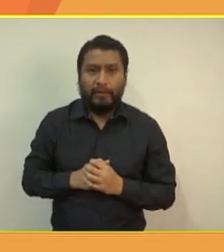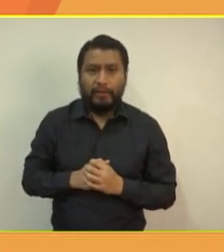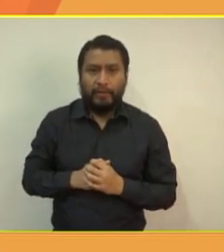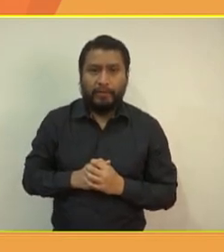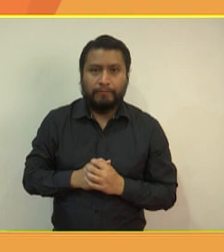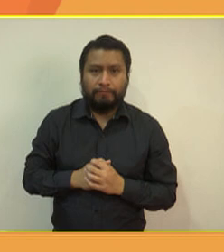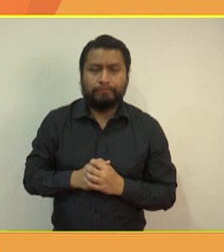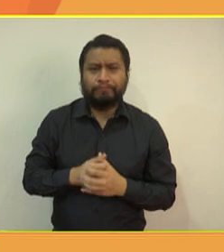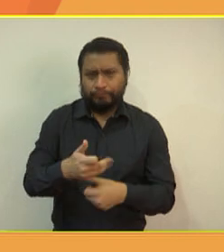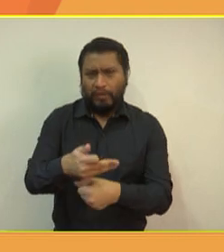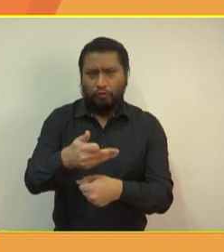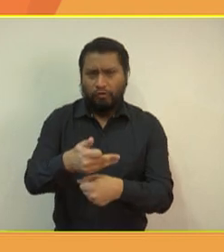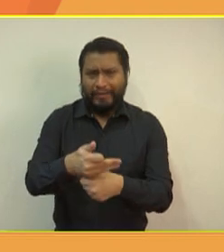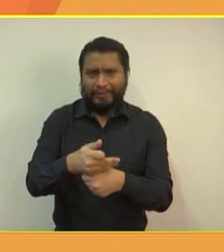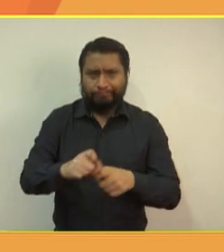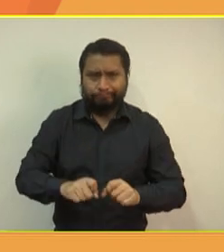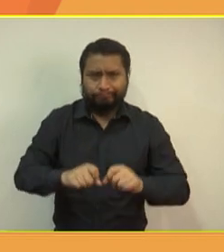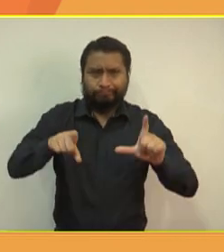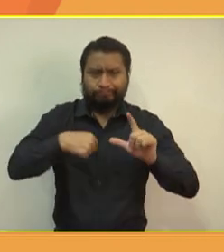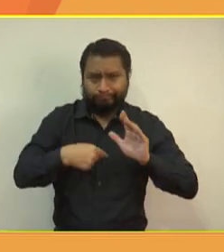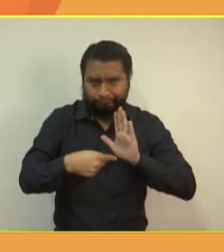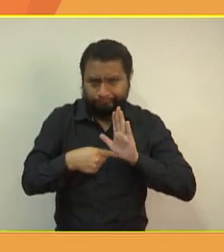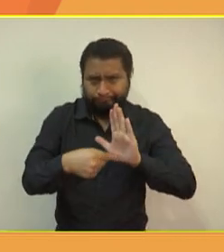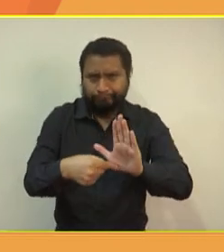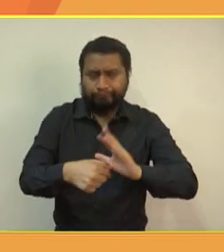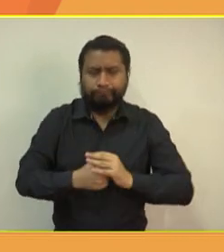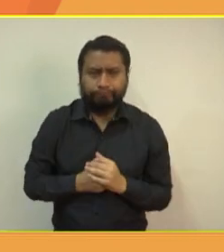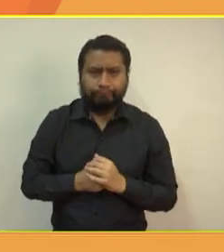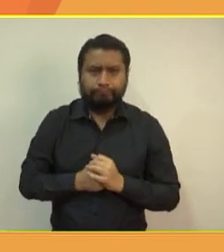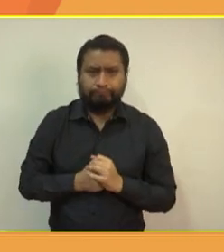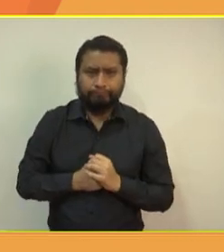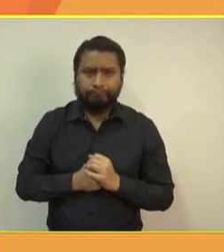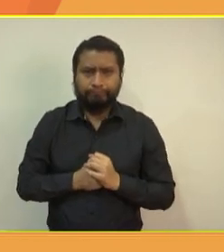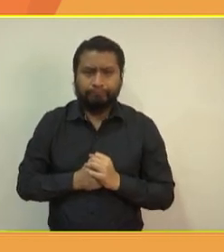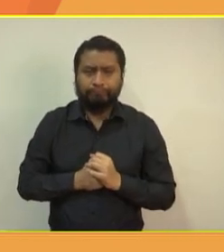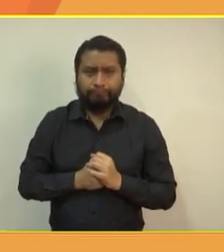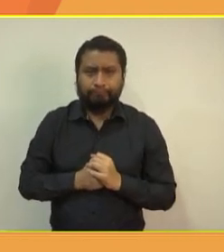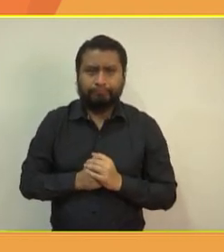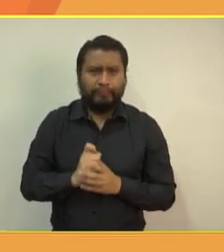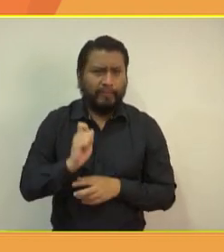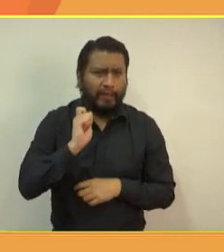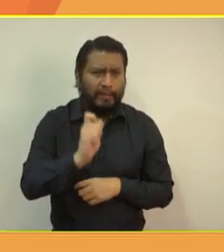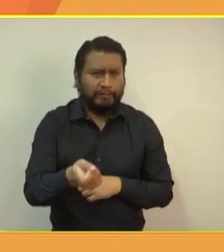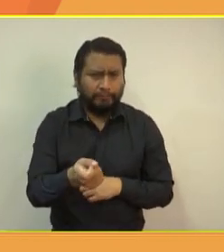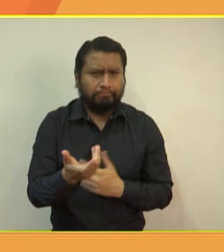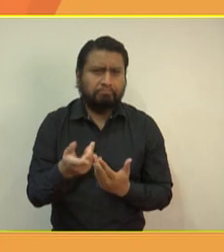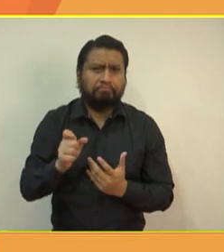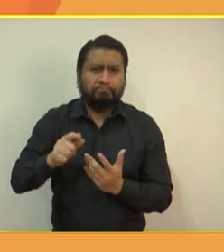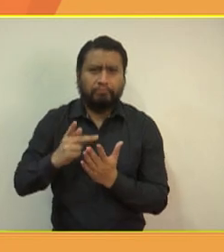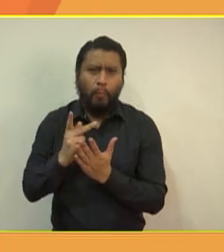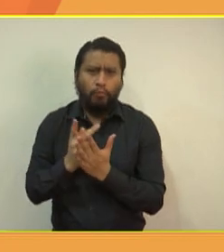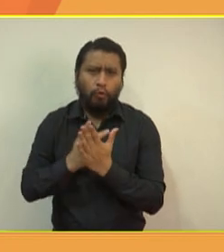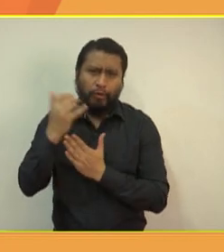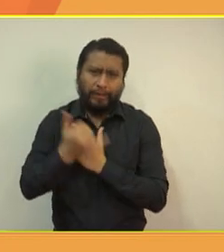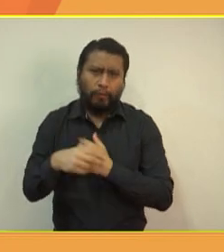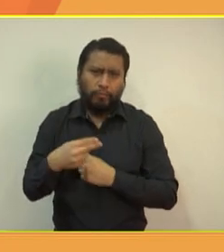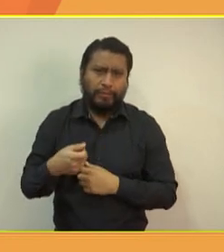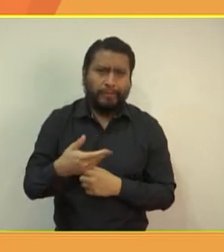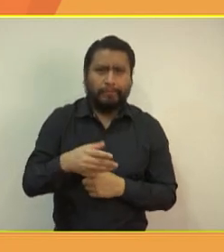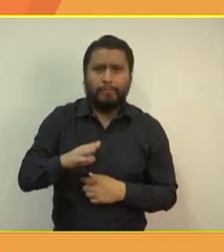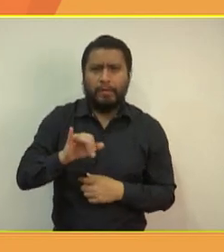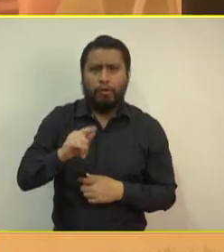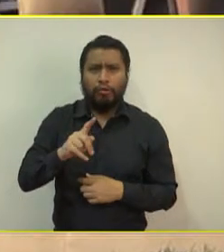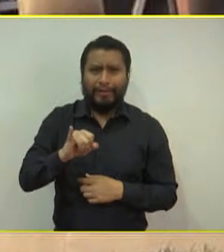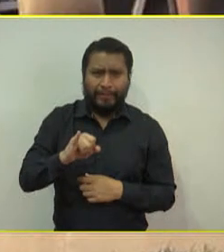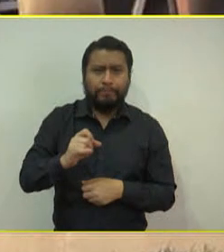Lo que les presentaremos a continuación será el proyecto como tal, BIOTI, los antecedentes